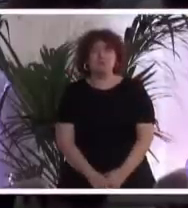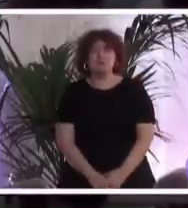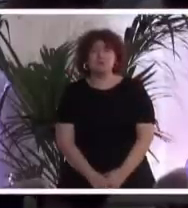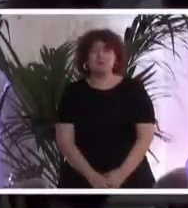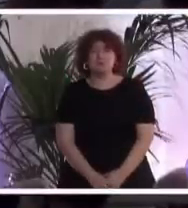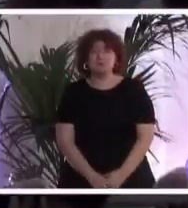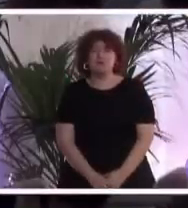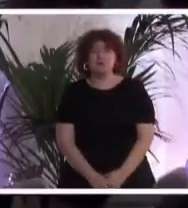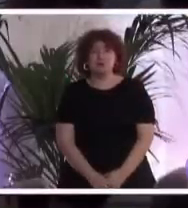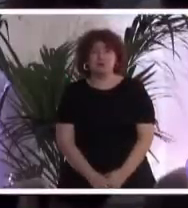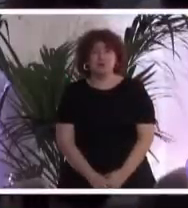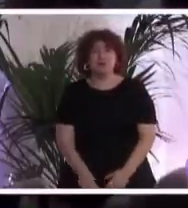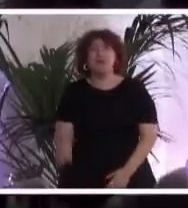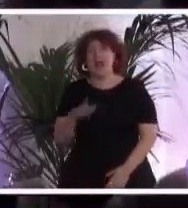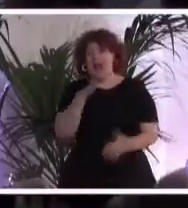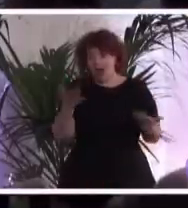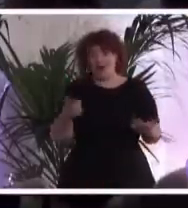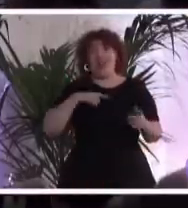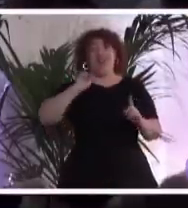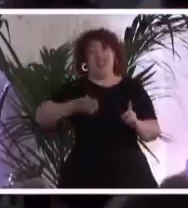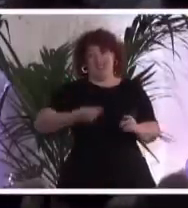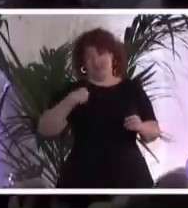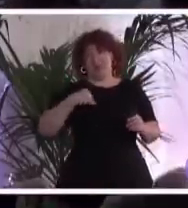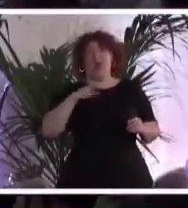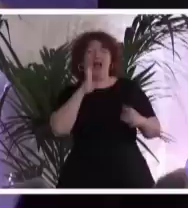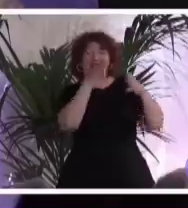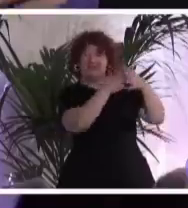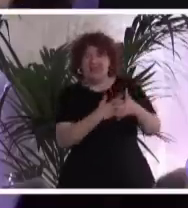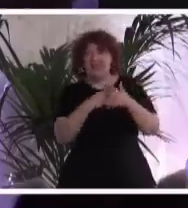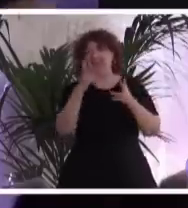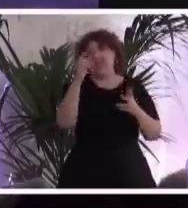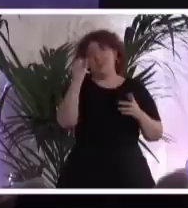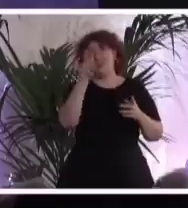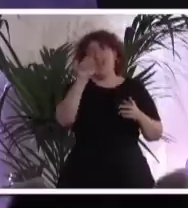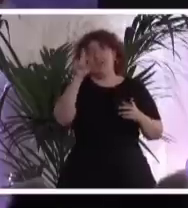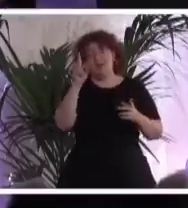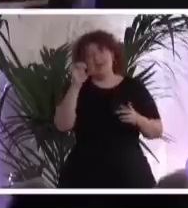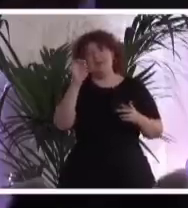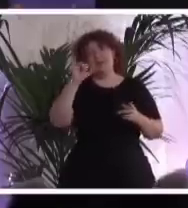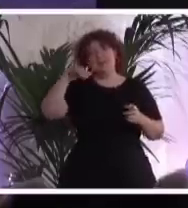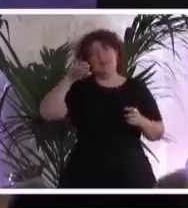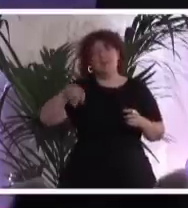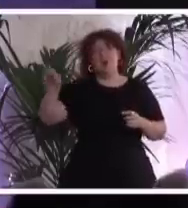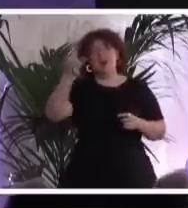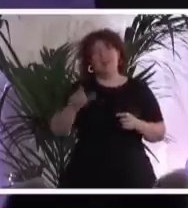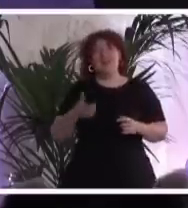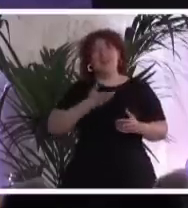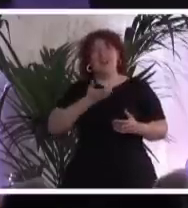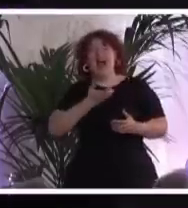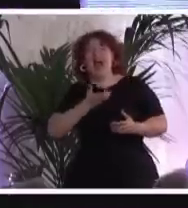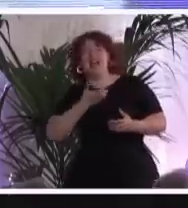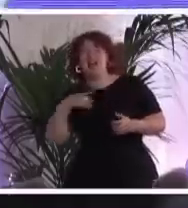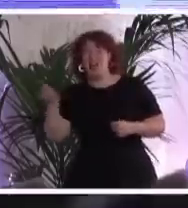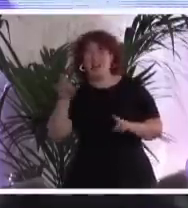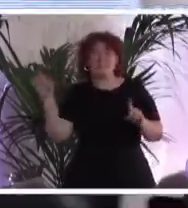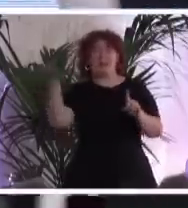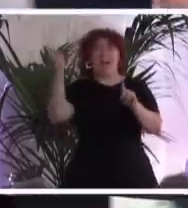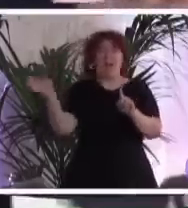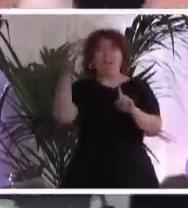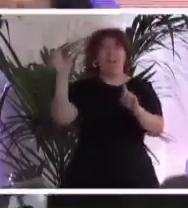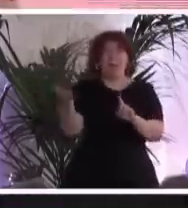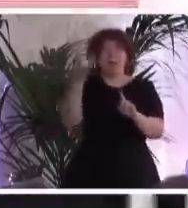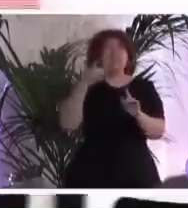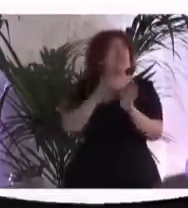comprendes ahora David Simon Qué significa darle collejas a un pelele con cargo de alcalde